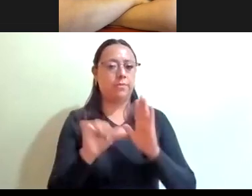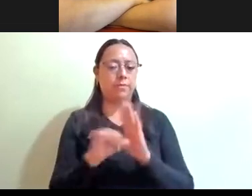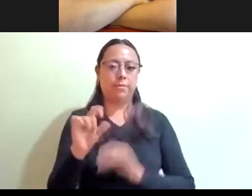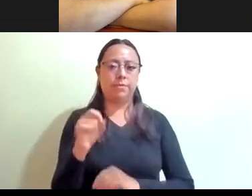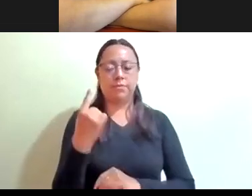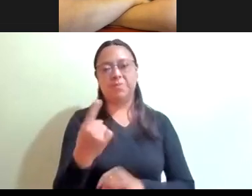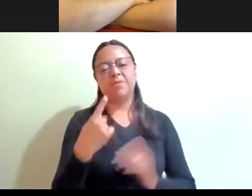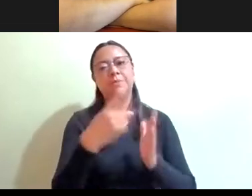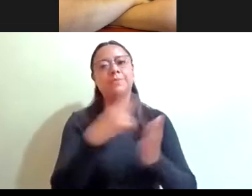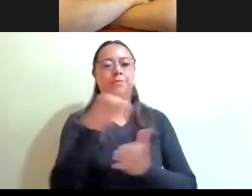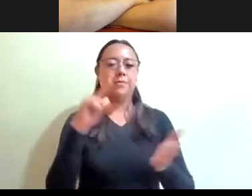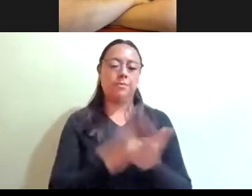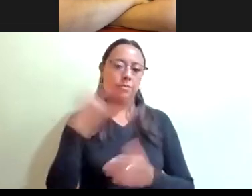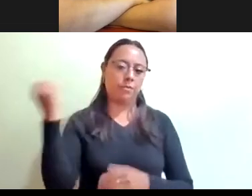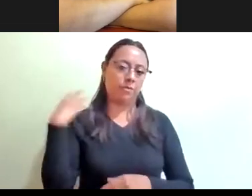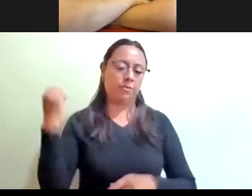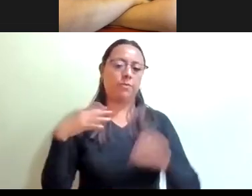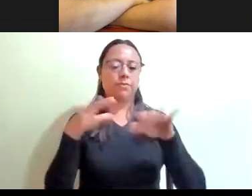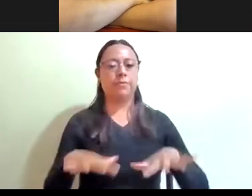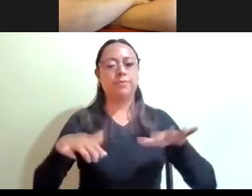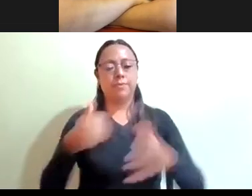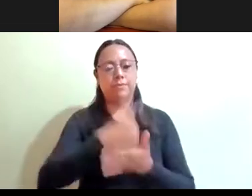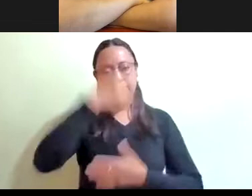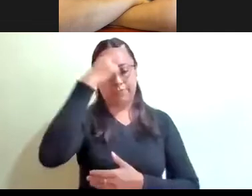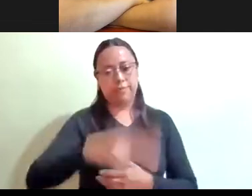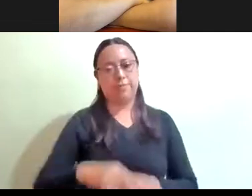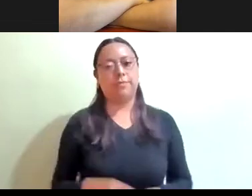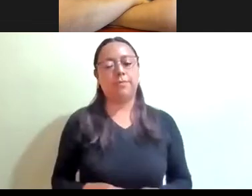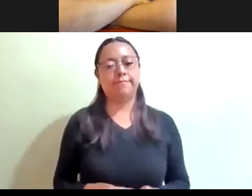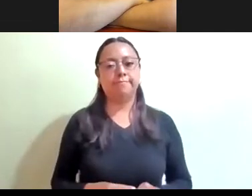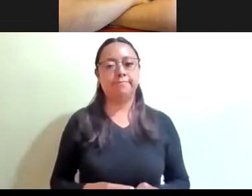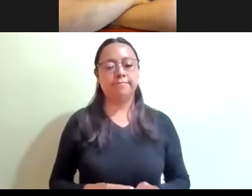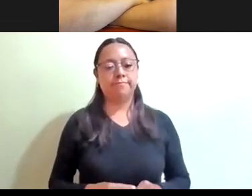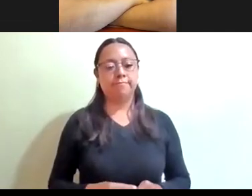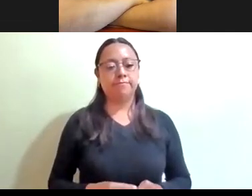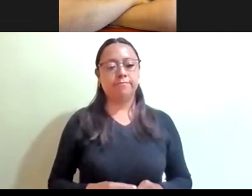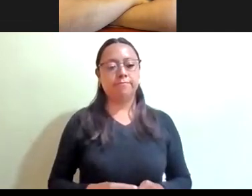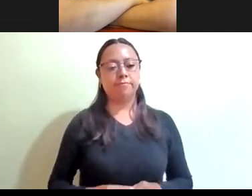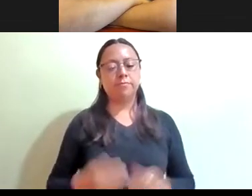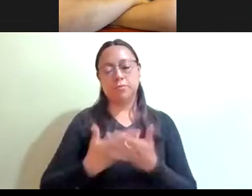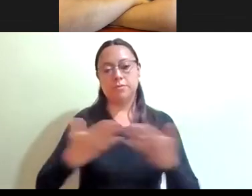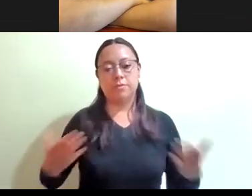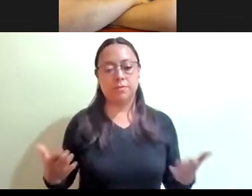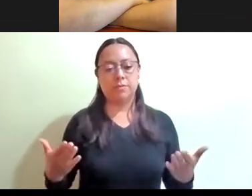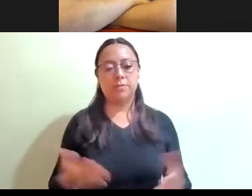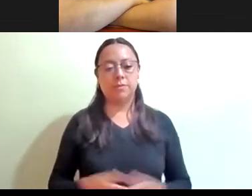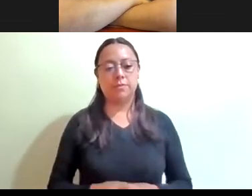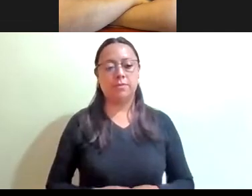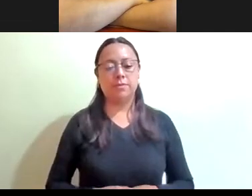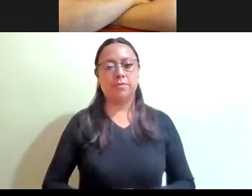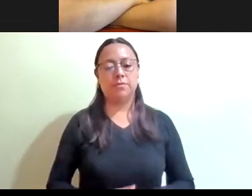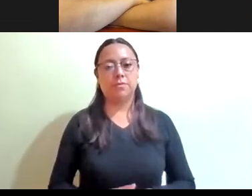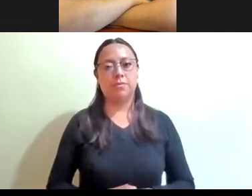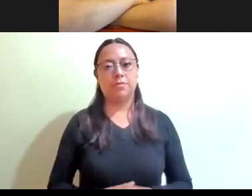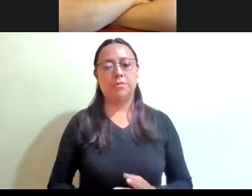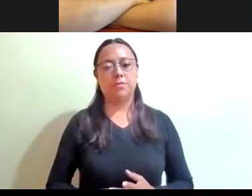de la Ley Orgánica del Congreso. Lo anterior, no obstante que para el Congreso feneció el término